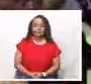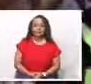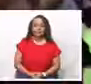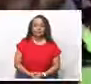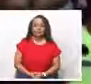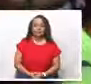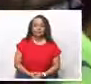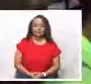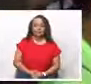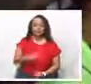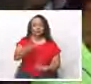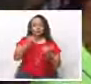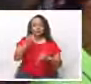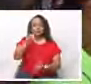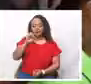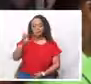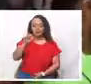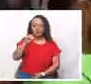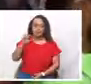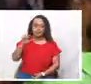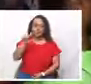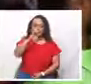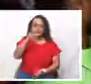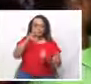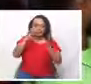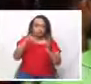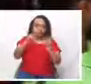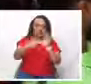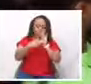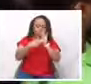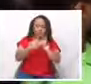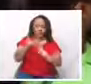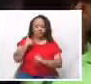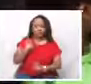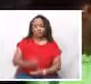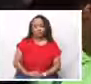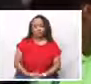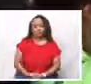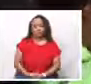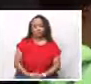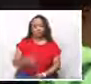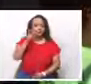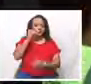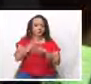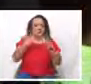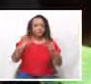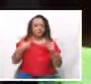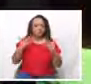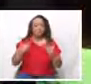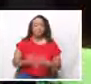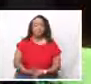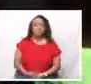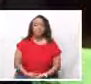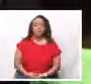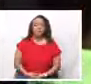Y ahora el oe oe ticos, tan representativos que tenemos. Escuchemos parte del ambiente, nada más.